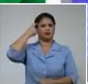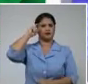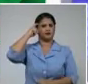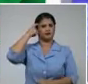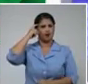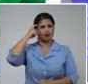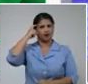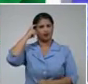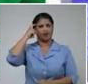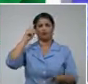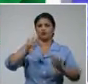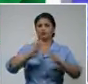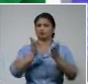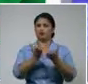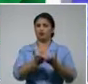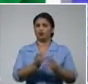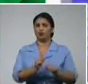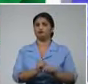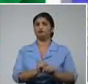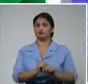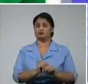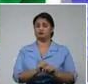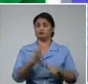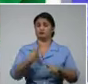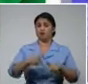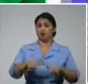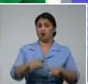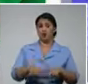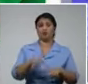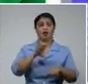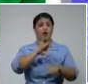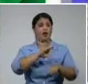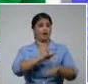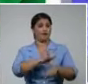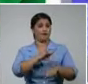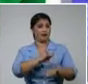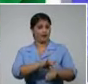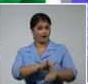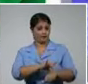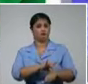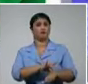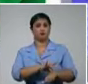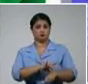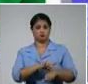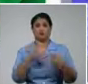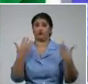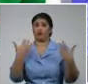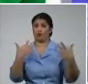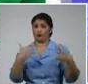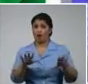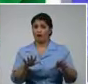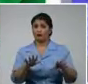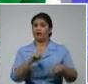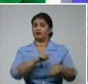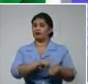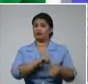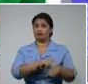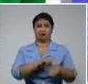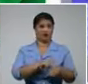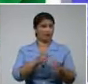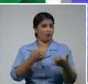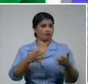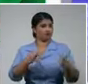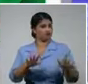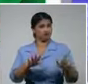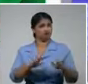y algunas complicaciones por una fractura que presentaba desde hacía un buen tiempo. El 4